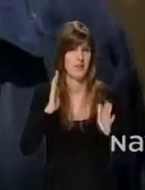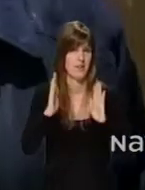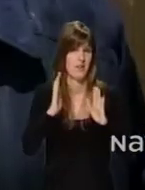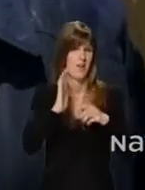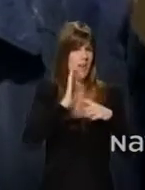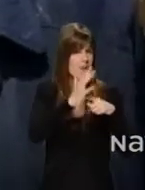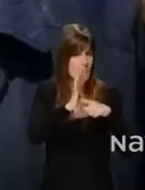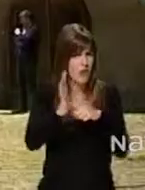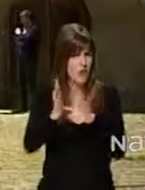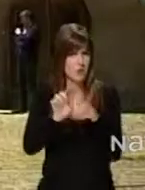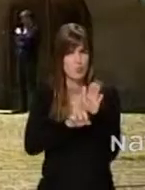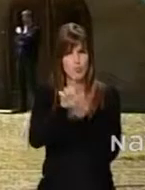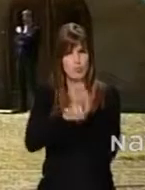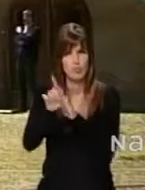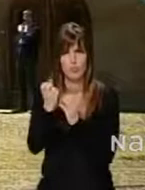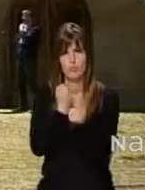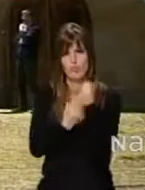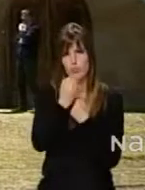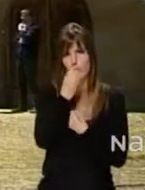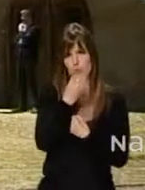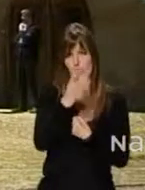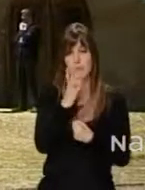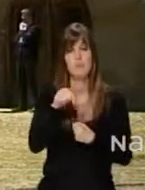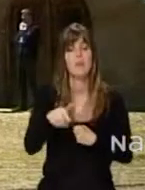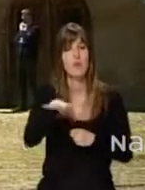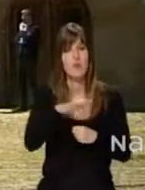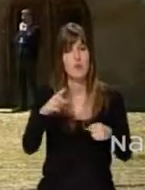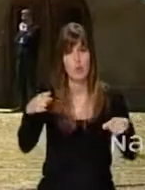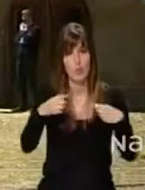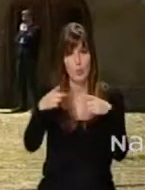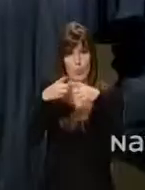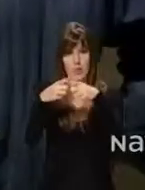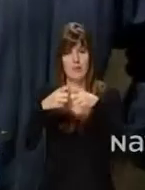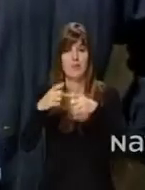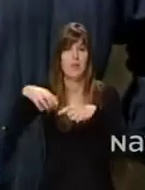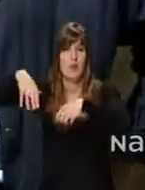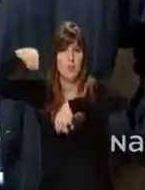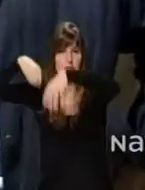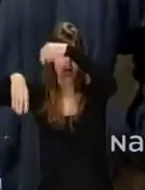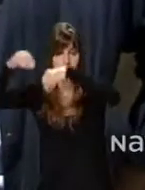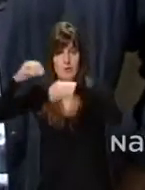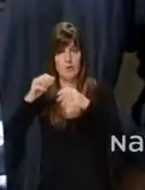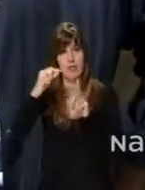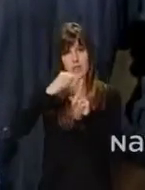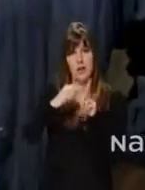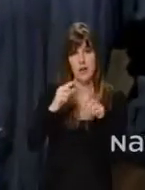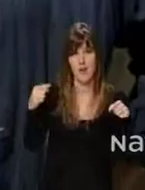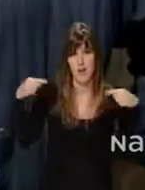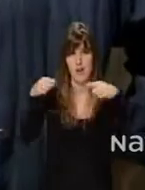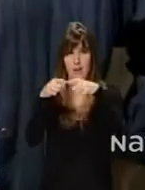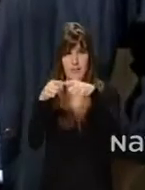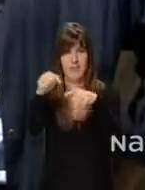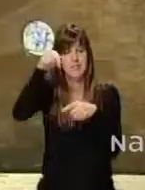ferias iban viento en popa. Estamos en una zona de transición entre los valles de la montaña, la zona de cereal y aquí había pues, un buen